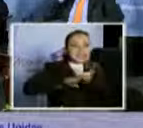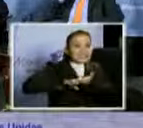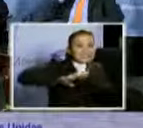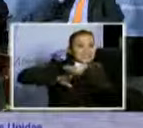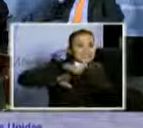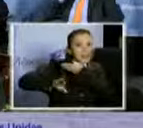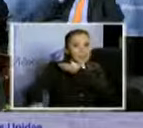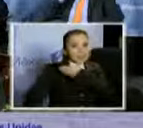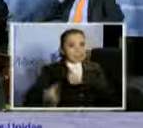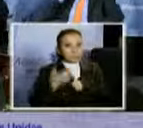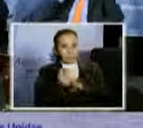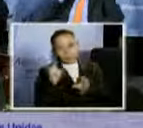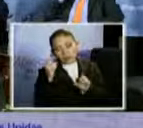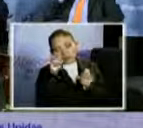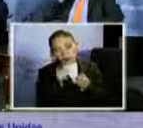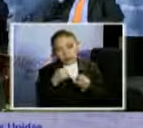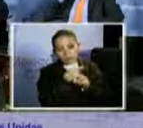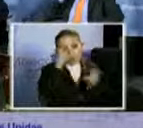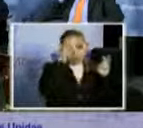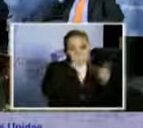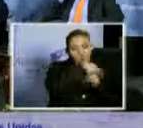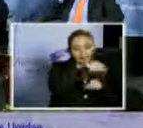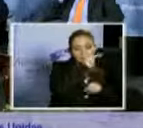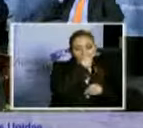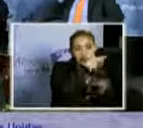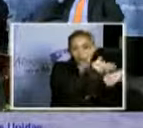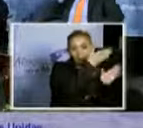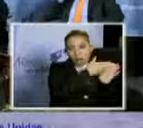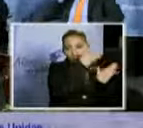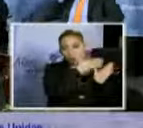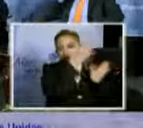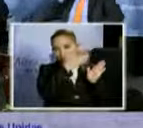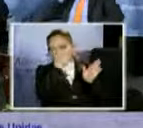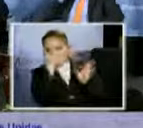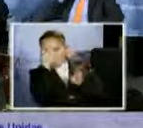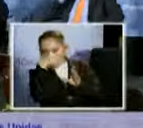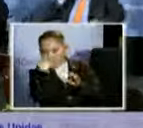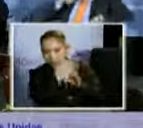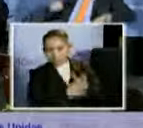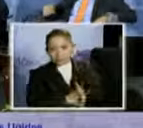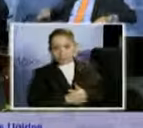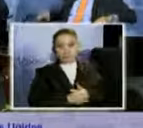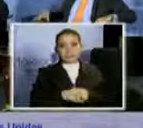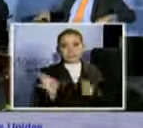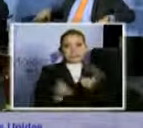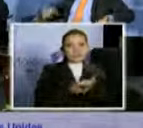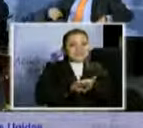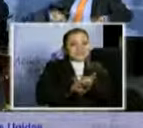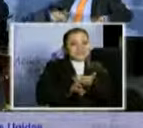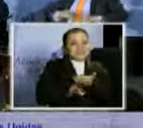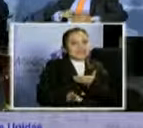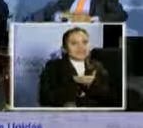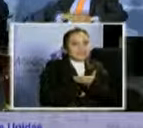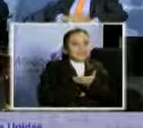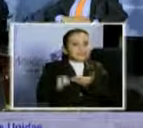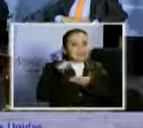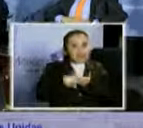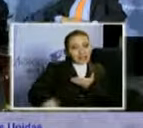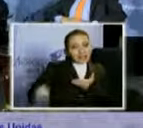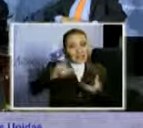evitar, volvemos al mismo tema de todo lo que hemos hablado hace más de 4 horas, evitar que